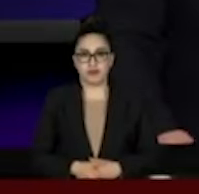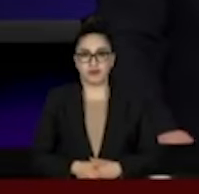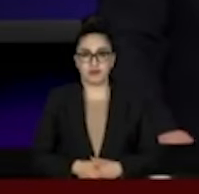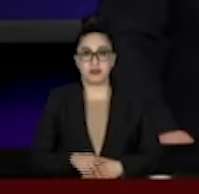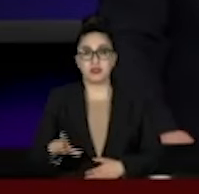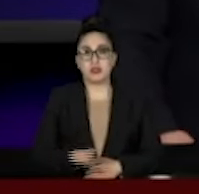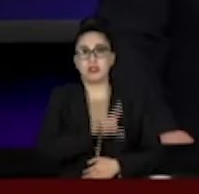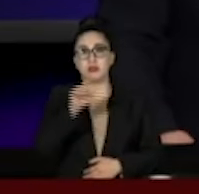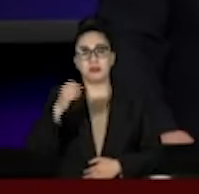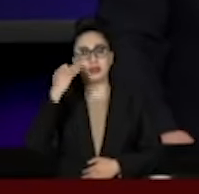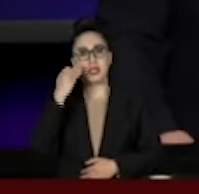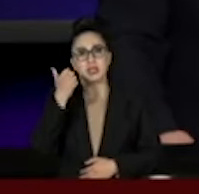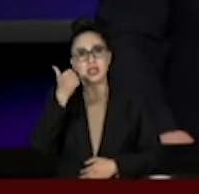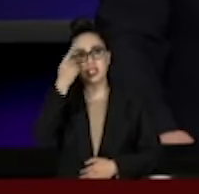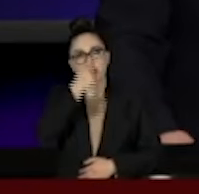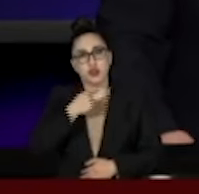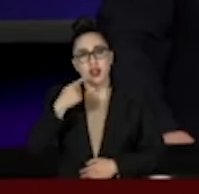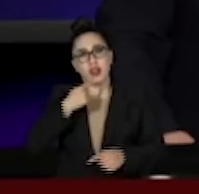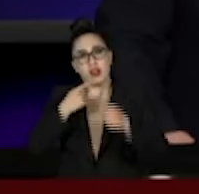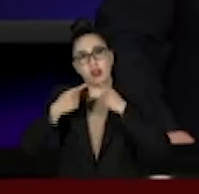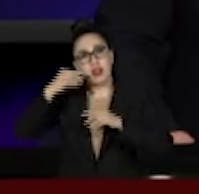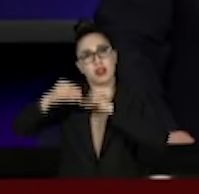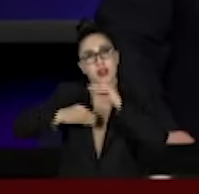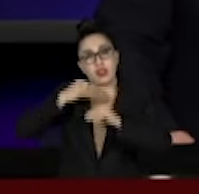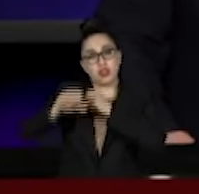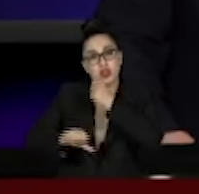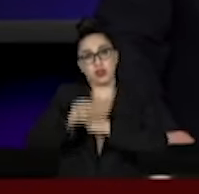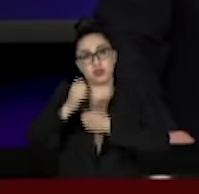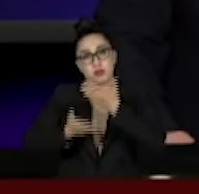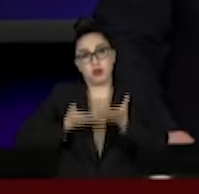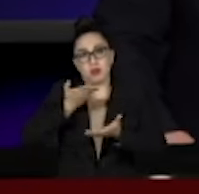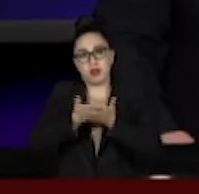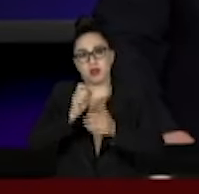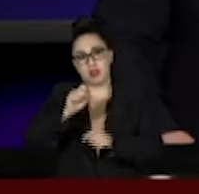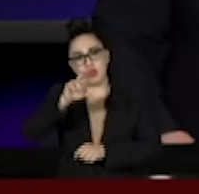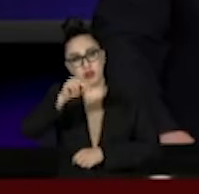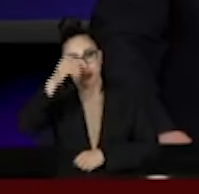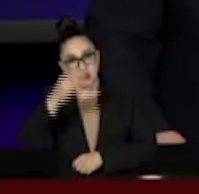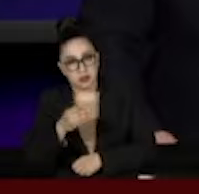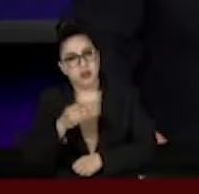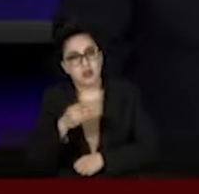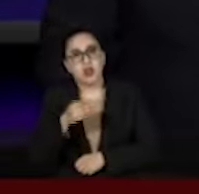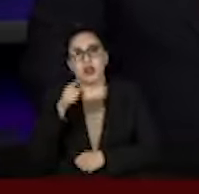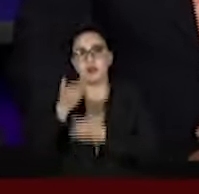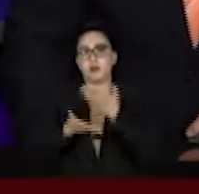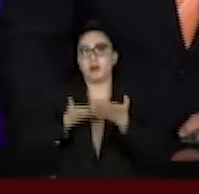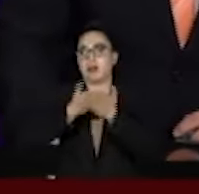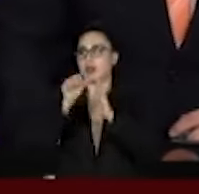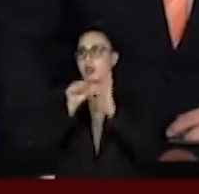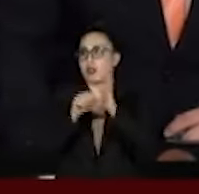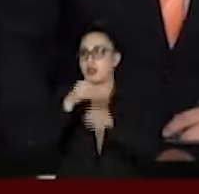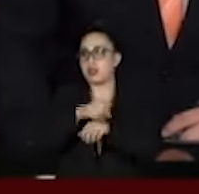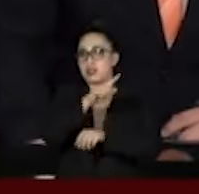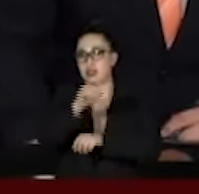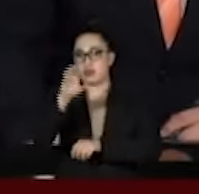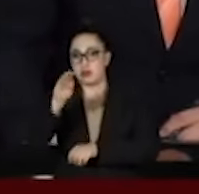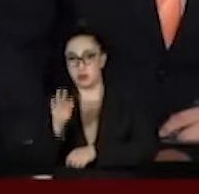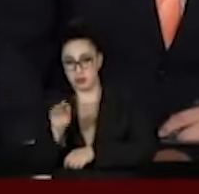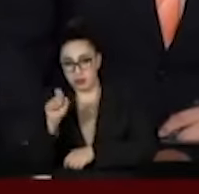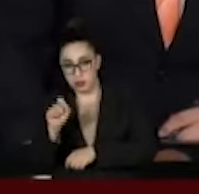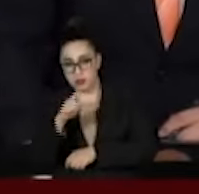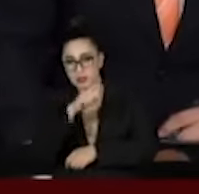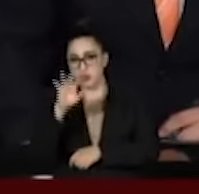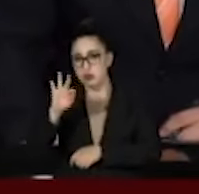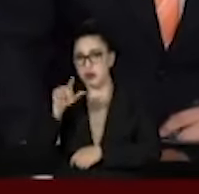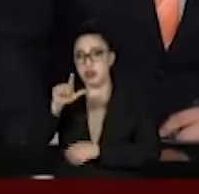luego de Casi 6 horas de debate y 11 reservas rechazadas por el pleno la reforma a los artículos 129 Y 148 de la Ley de